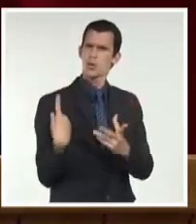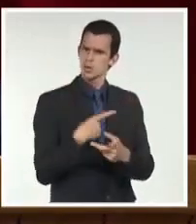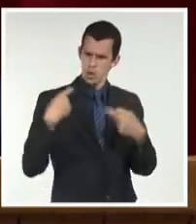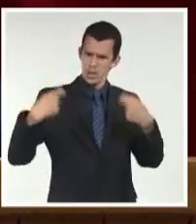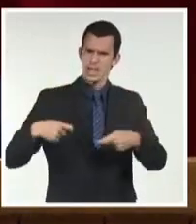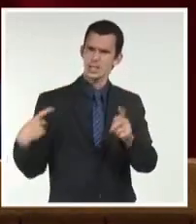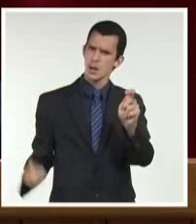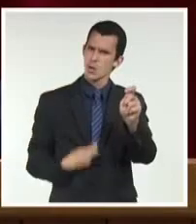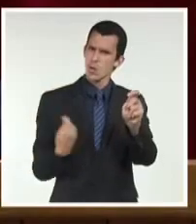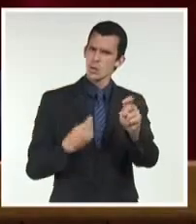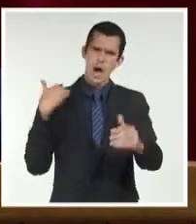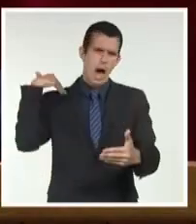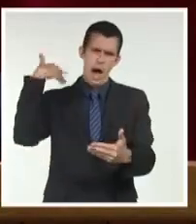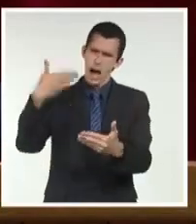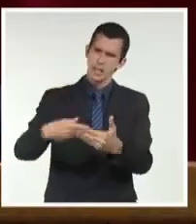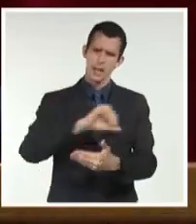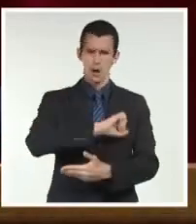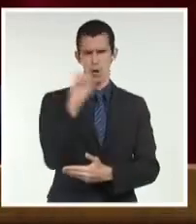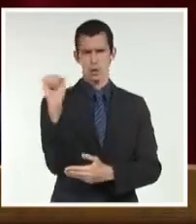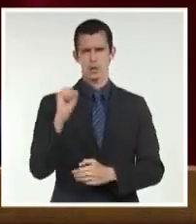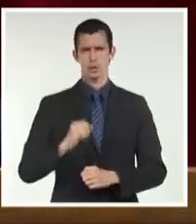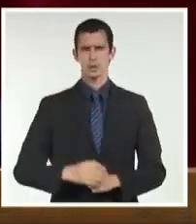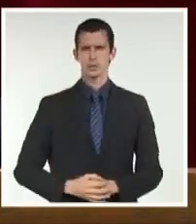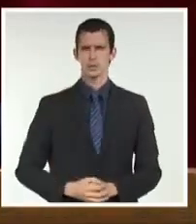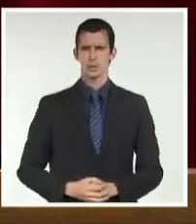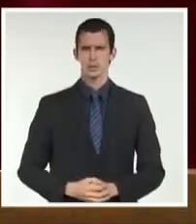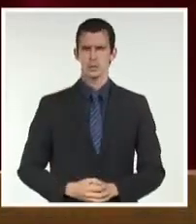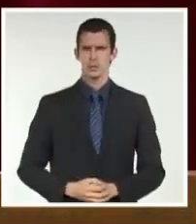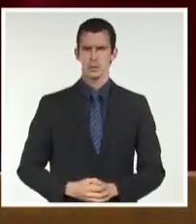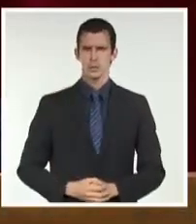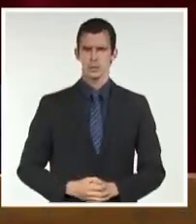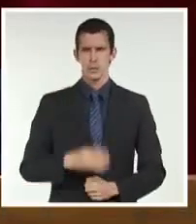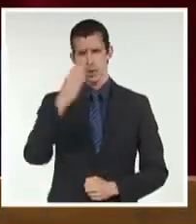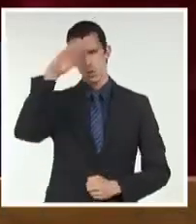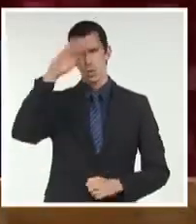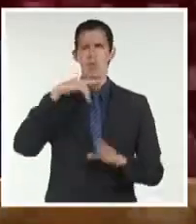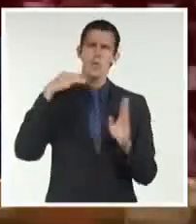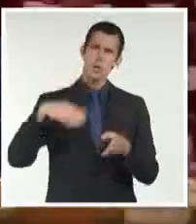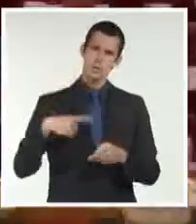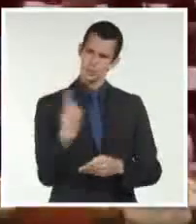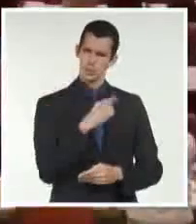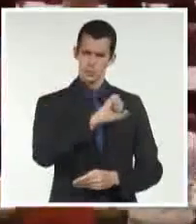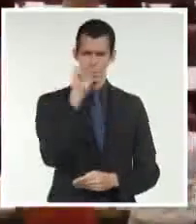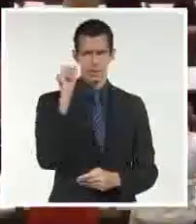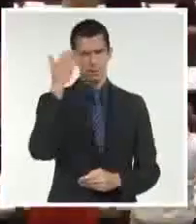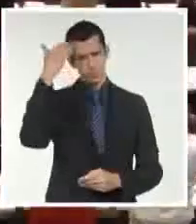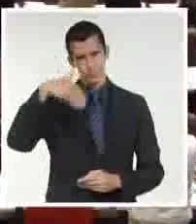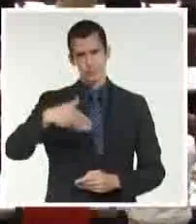hasta la victoria siempre. Patria o muerte, venceremos.